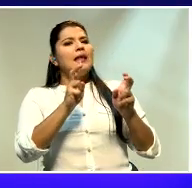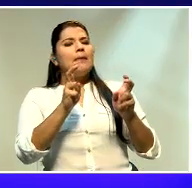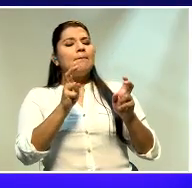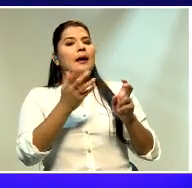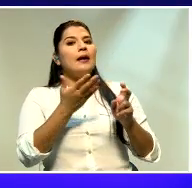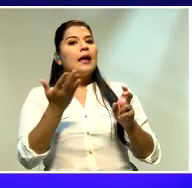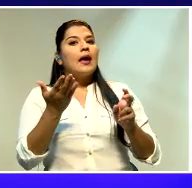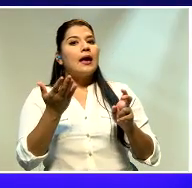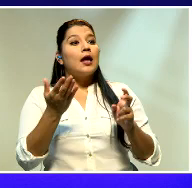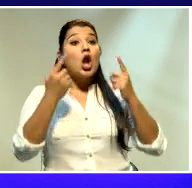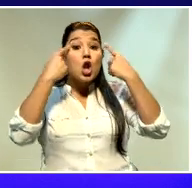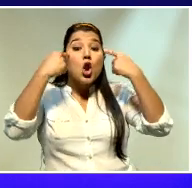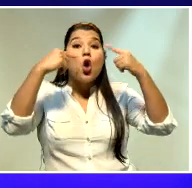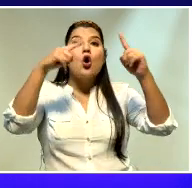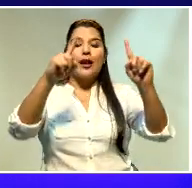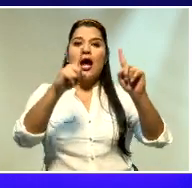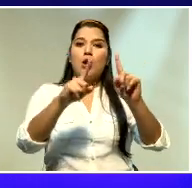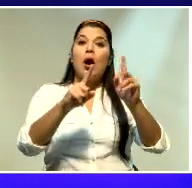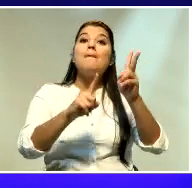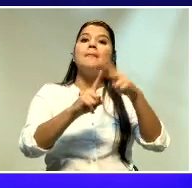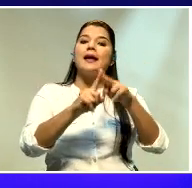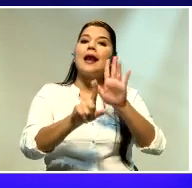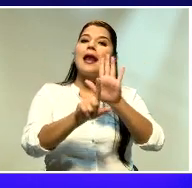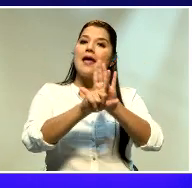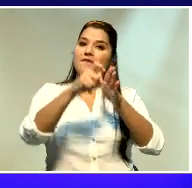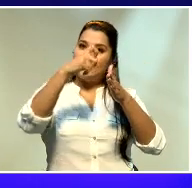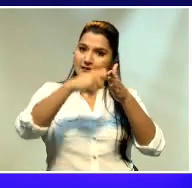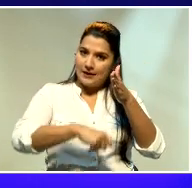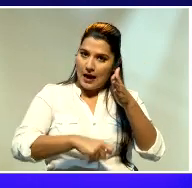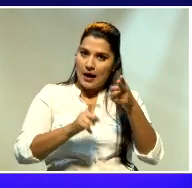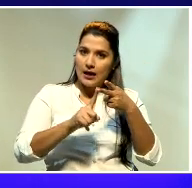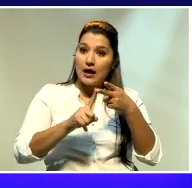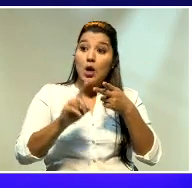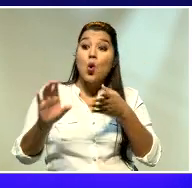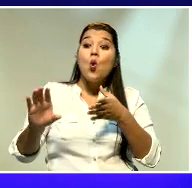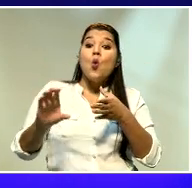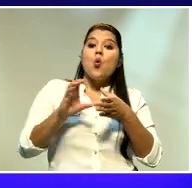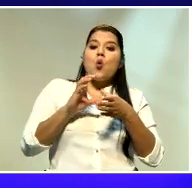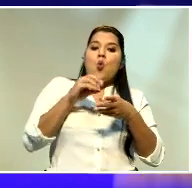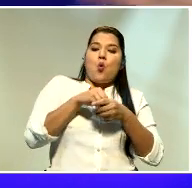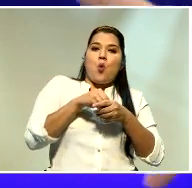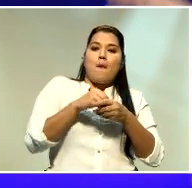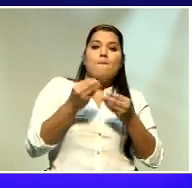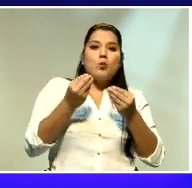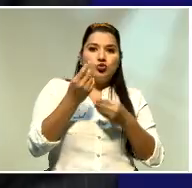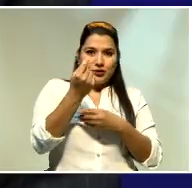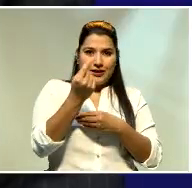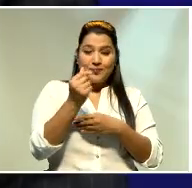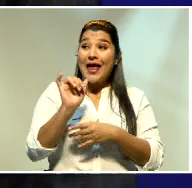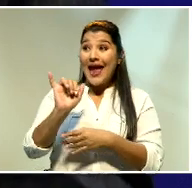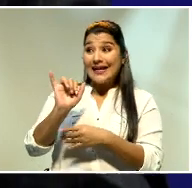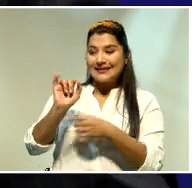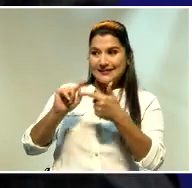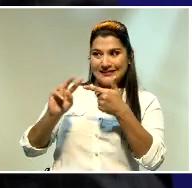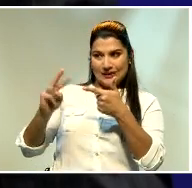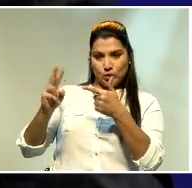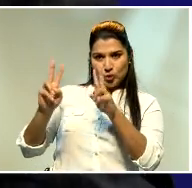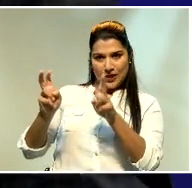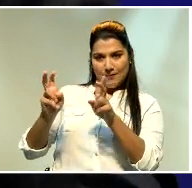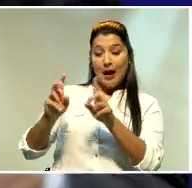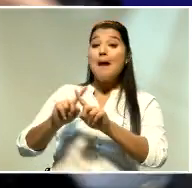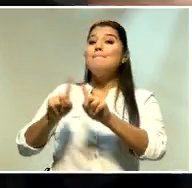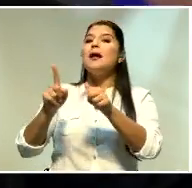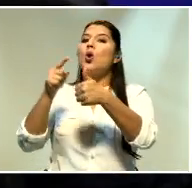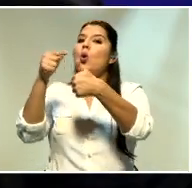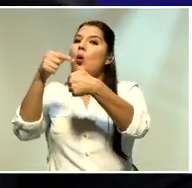es que se logró la reforma fiscal, entró un montón de dinero. Ese es mi segundo punto, pero el primer punto